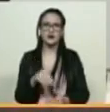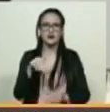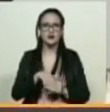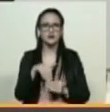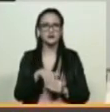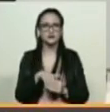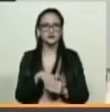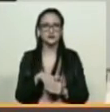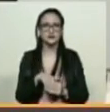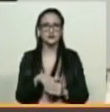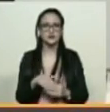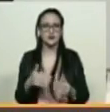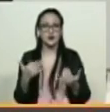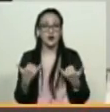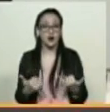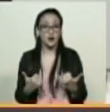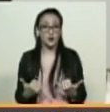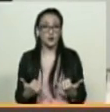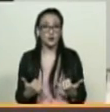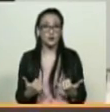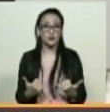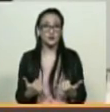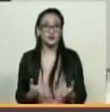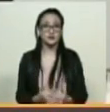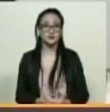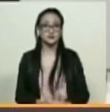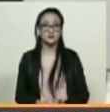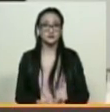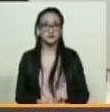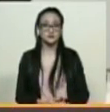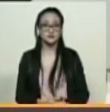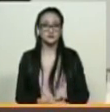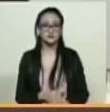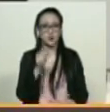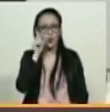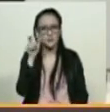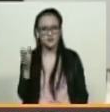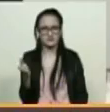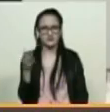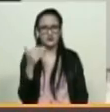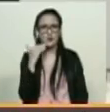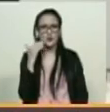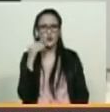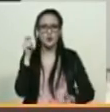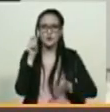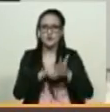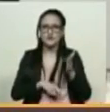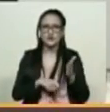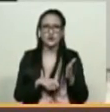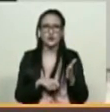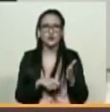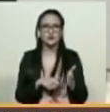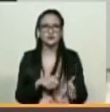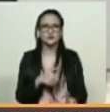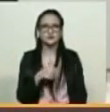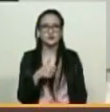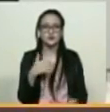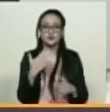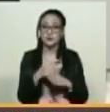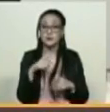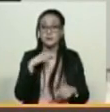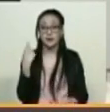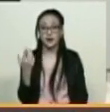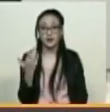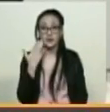elección. Ahora bien, Mr. Robinson le prohibió, a cada lado que veas, siempre pierdes, Mr.